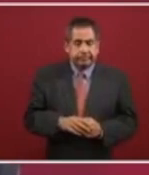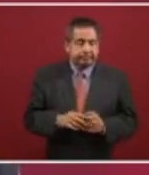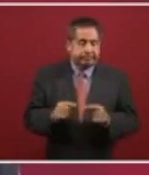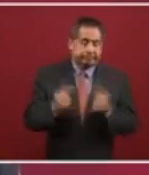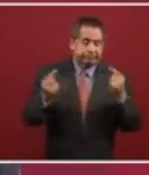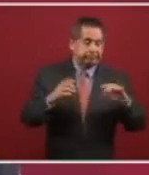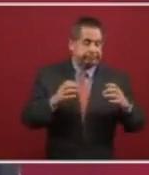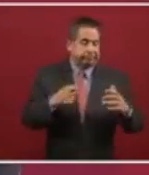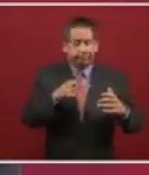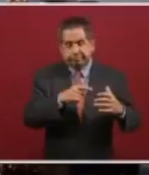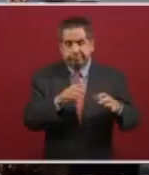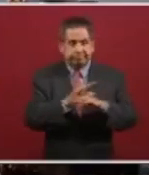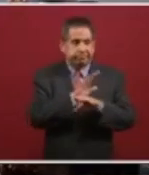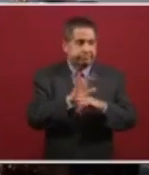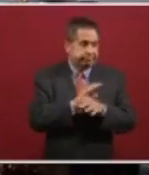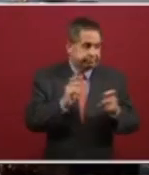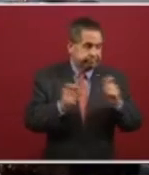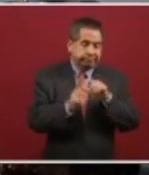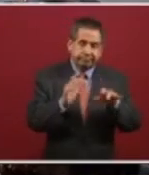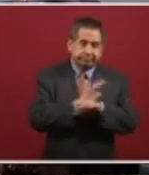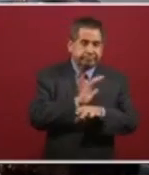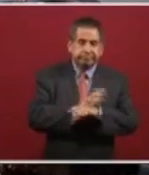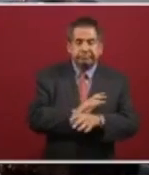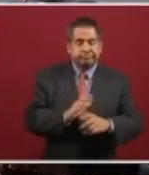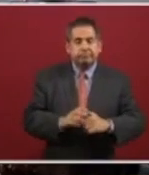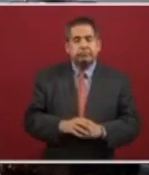oponerse a los cambios.